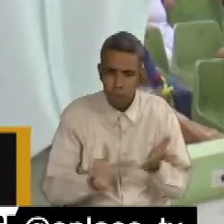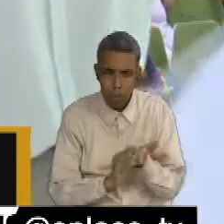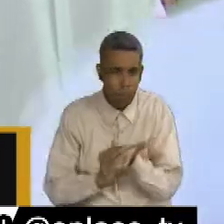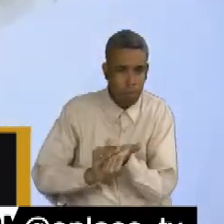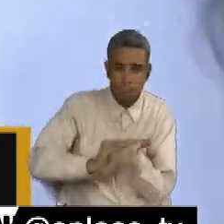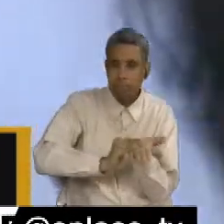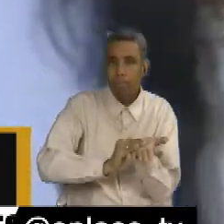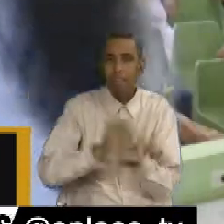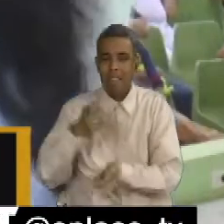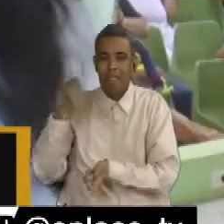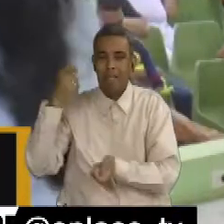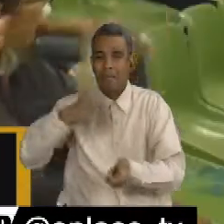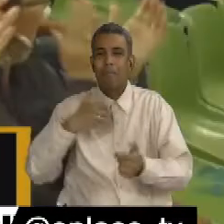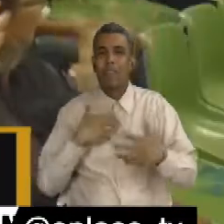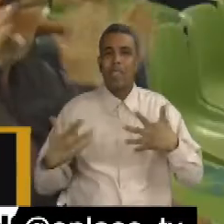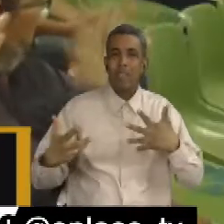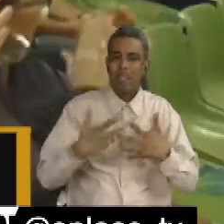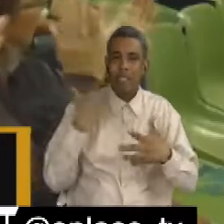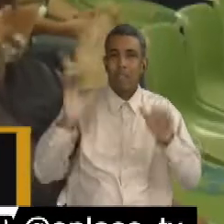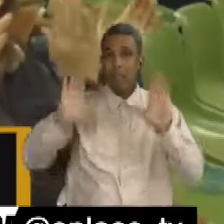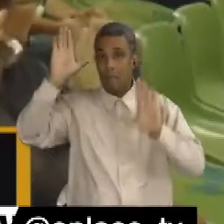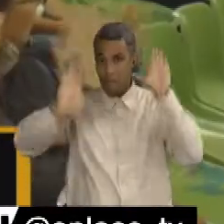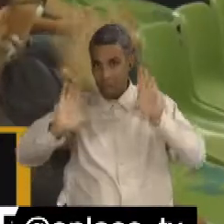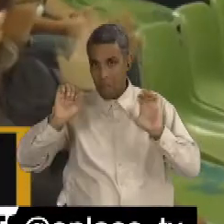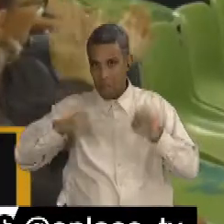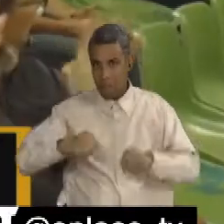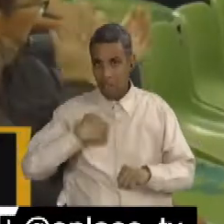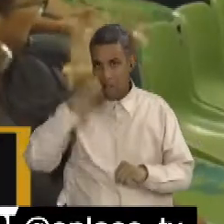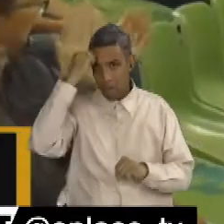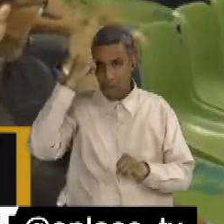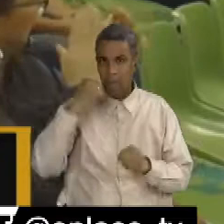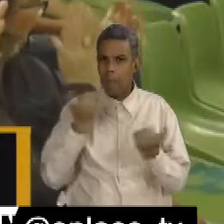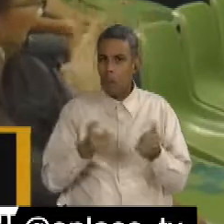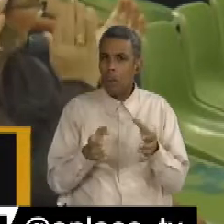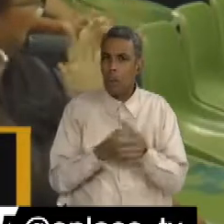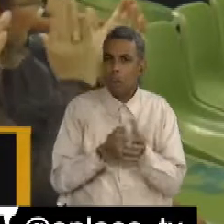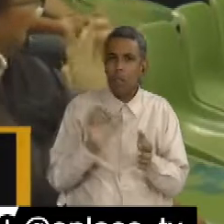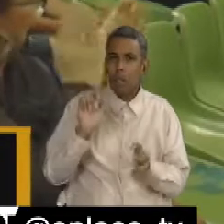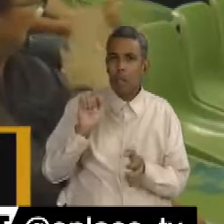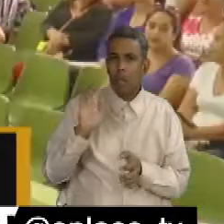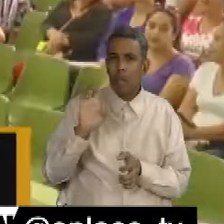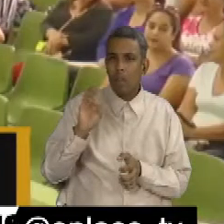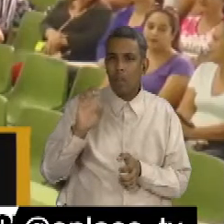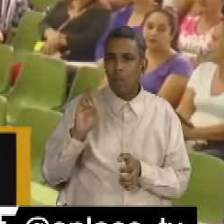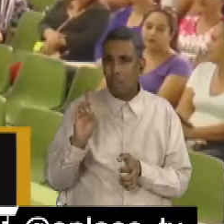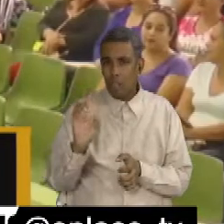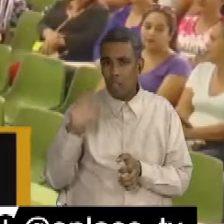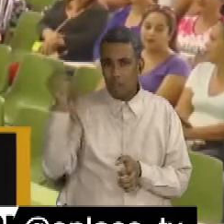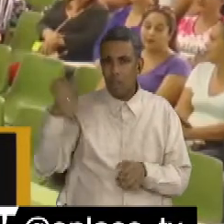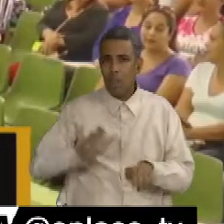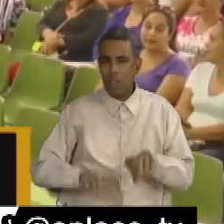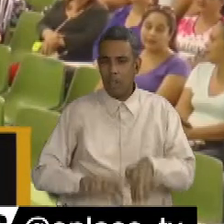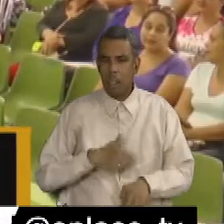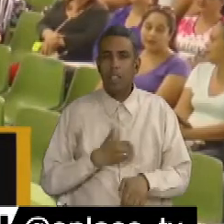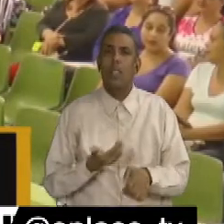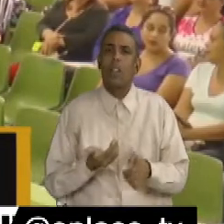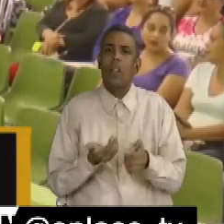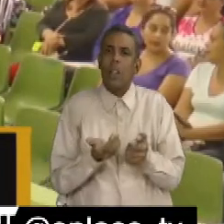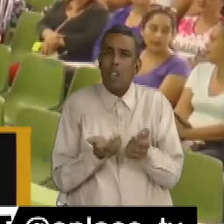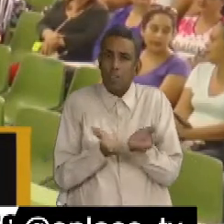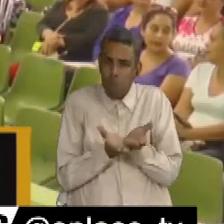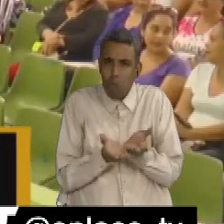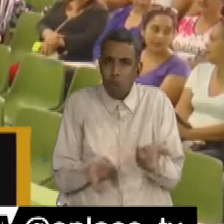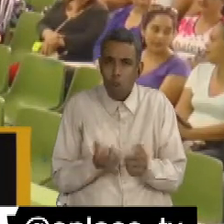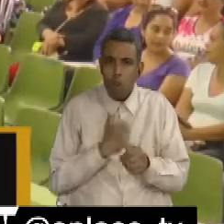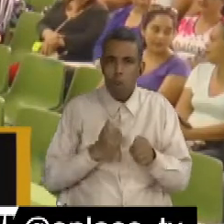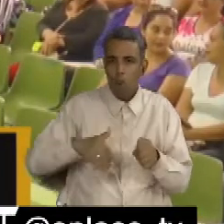el Sistema General de Participaciones. Ahora los sindicatos de educadores se reunirán con la Secretaría de Educación Municipal para definir la forma como serán recuperadas las clases que no